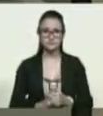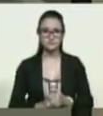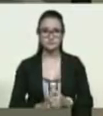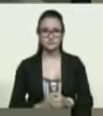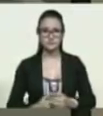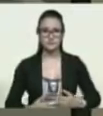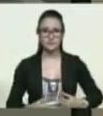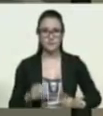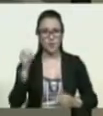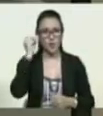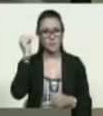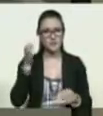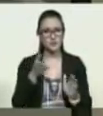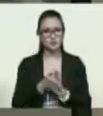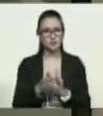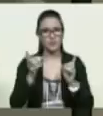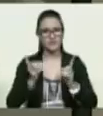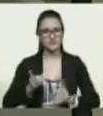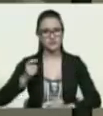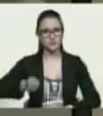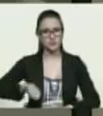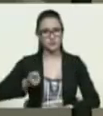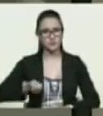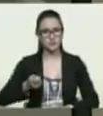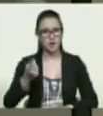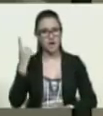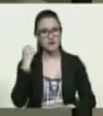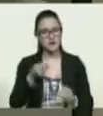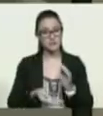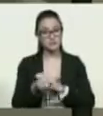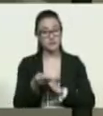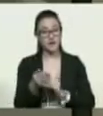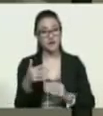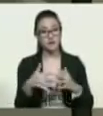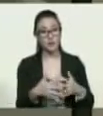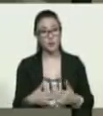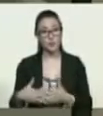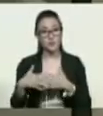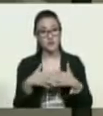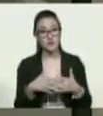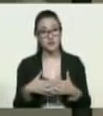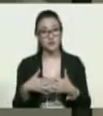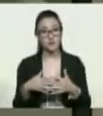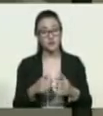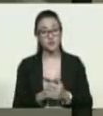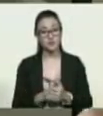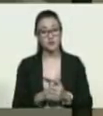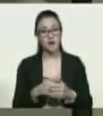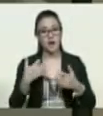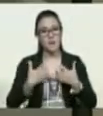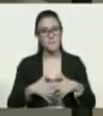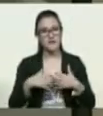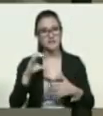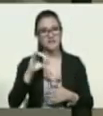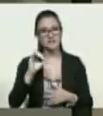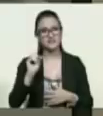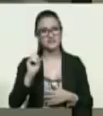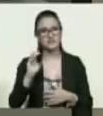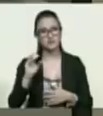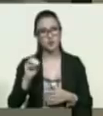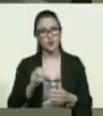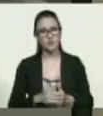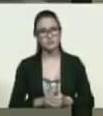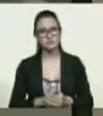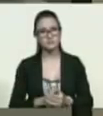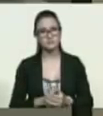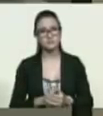su opinión sobre una decisión judicial emitida ayer en Estados Unidos, referida a la compañía Citgo, en la que, bueno, se autoriza el